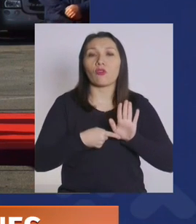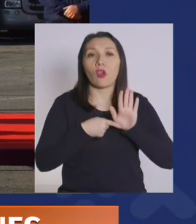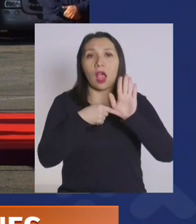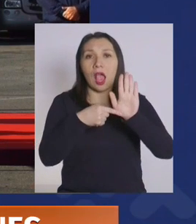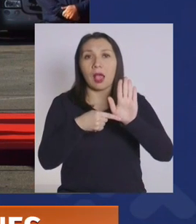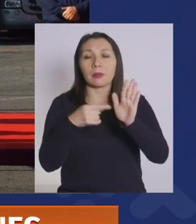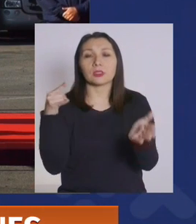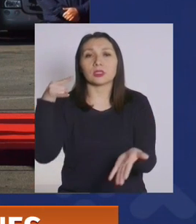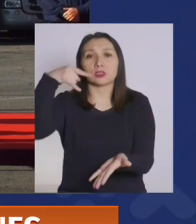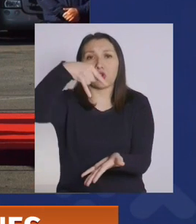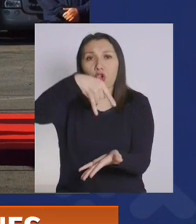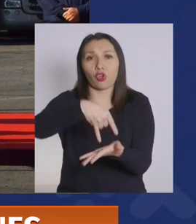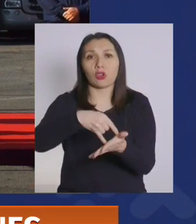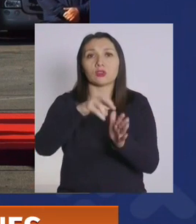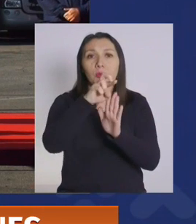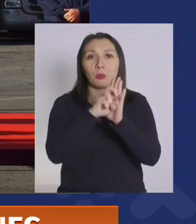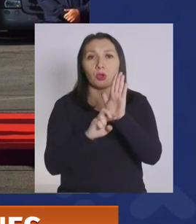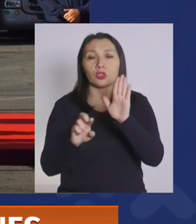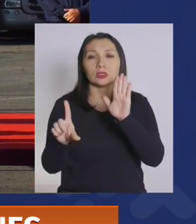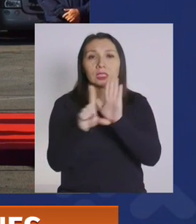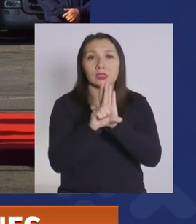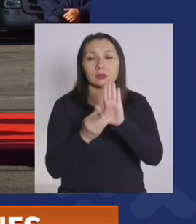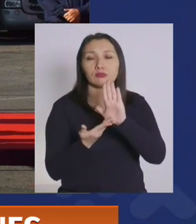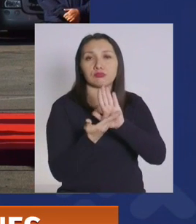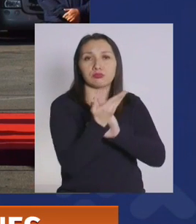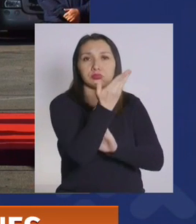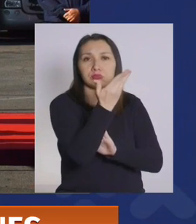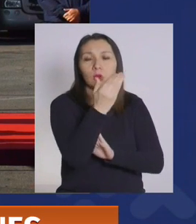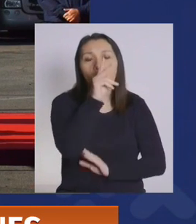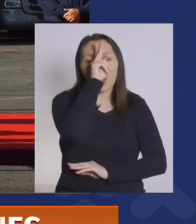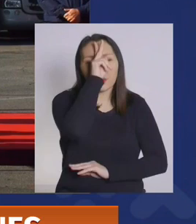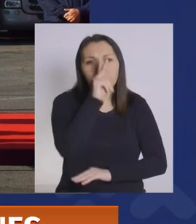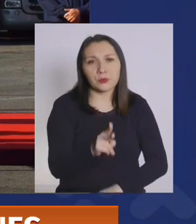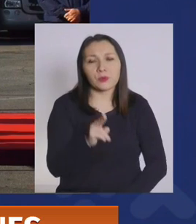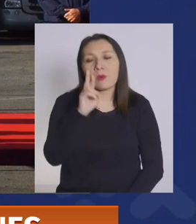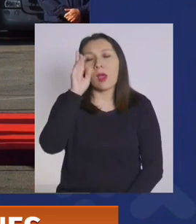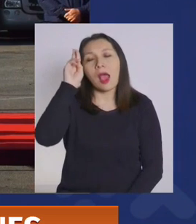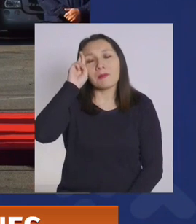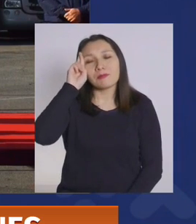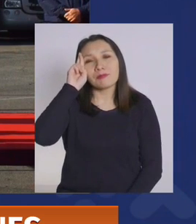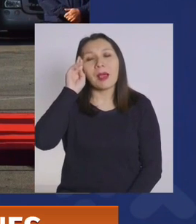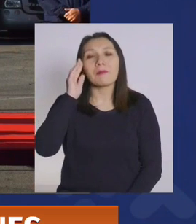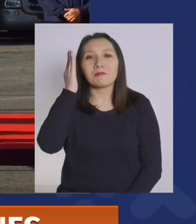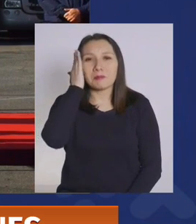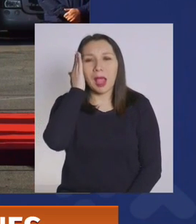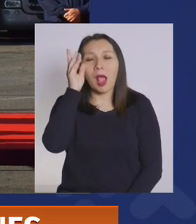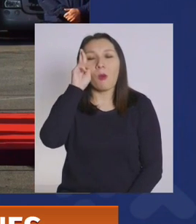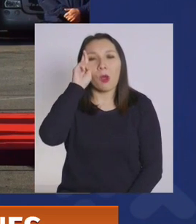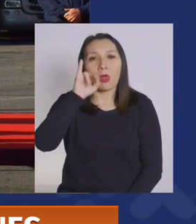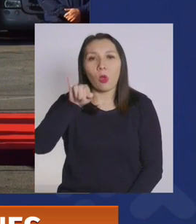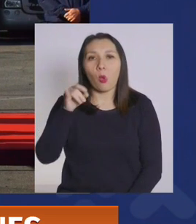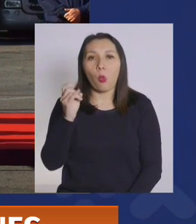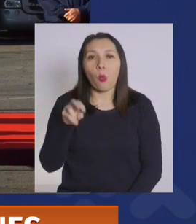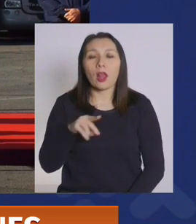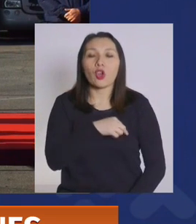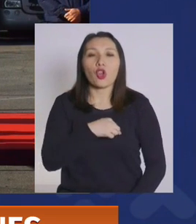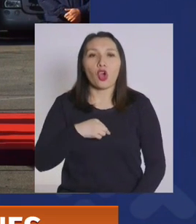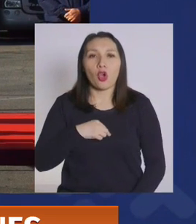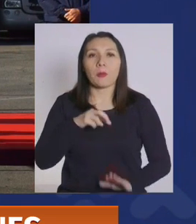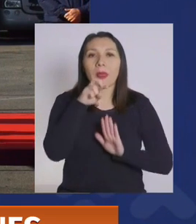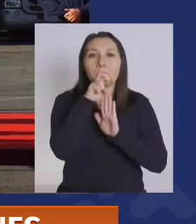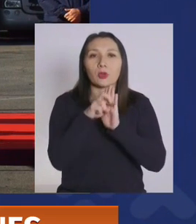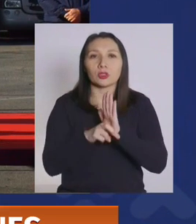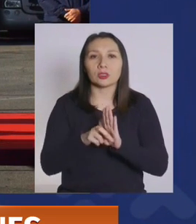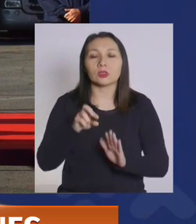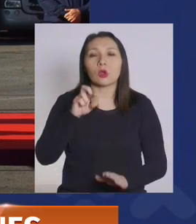al Congreso un proyecto de ley que, en honor y memoria de Juan, hemos denominado el proyecto Juan